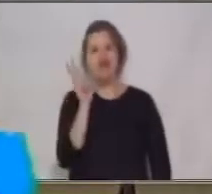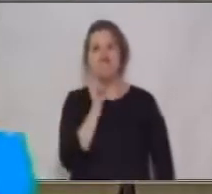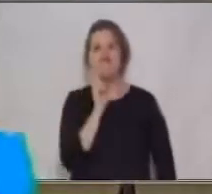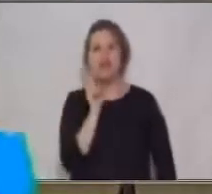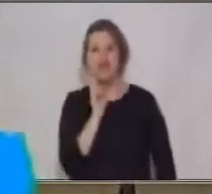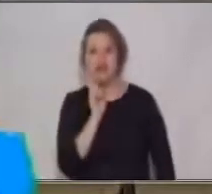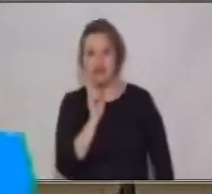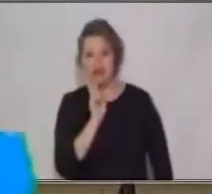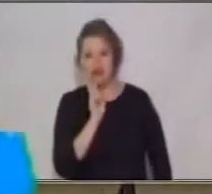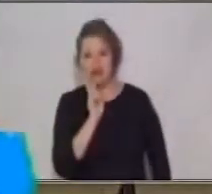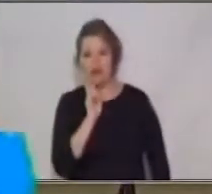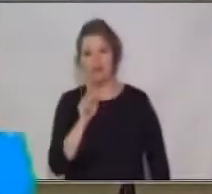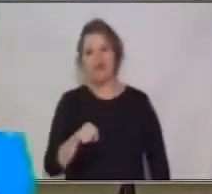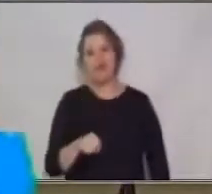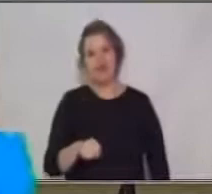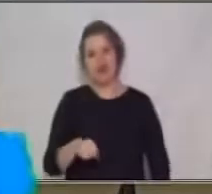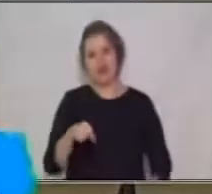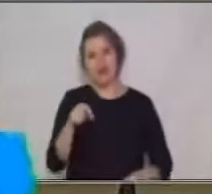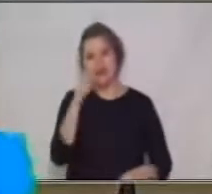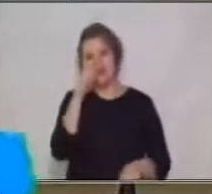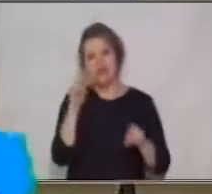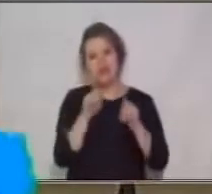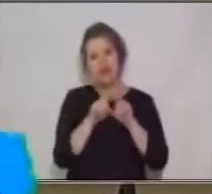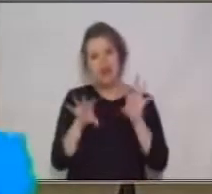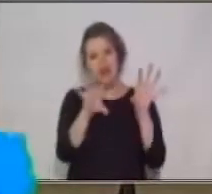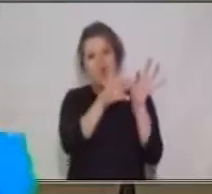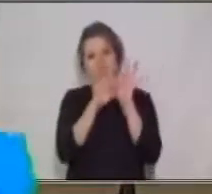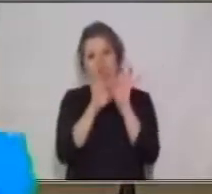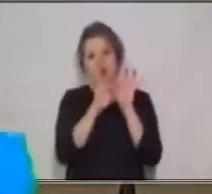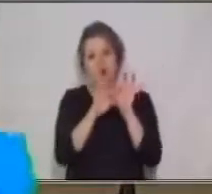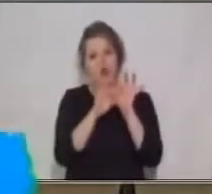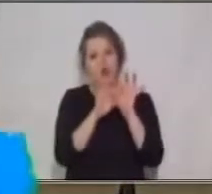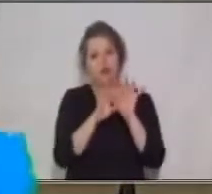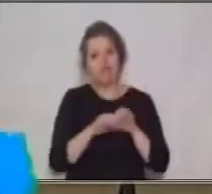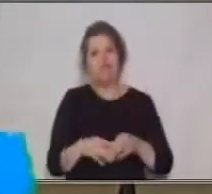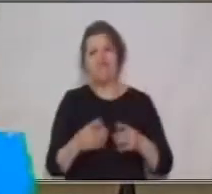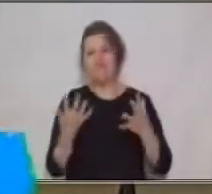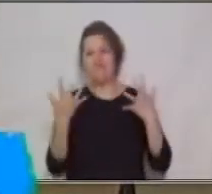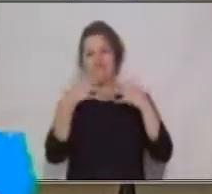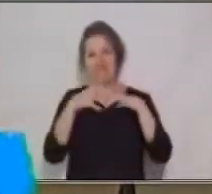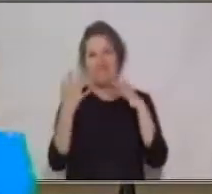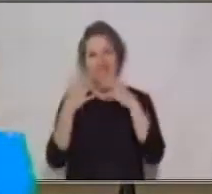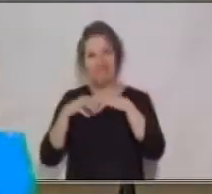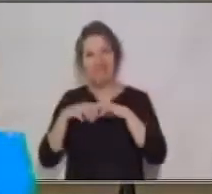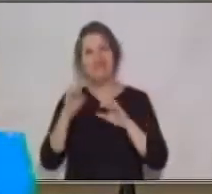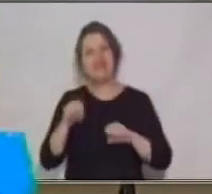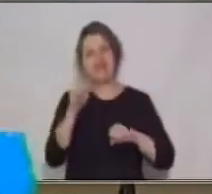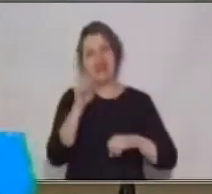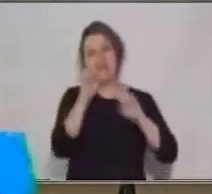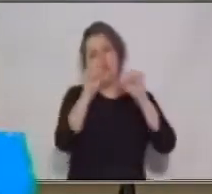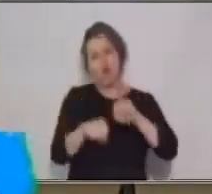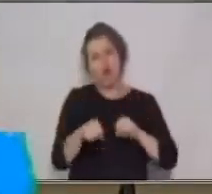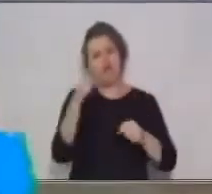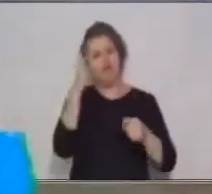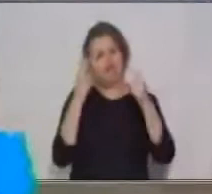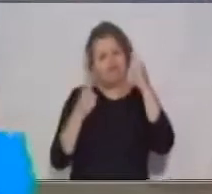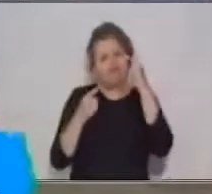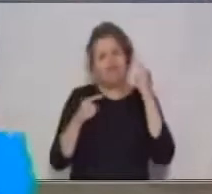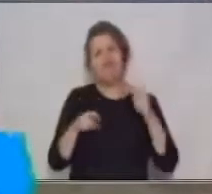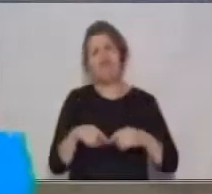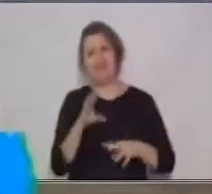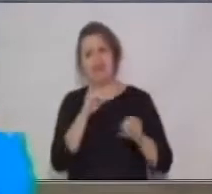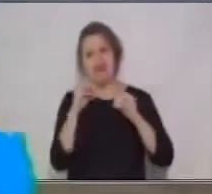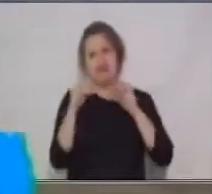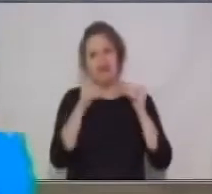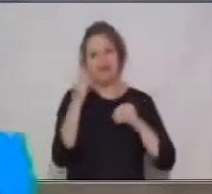Entonces, estaríamos viendo el verbo hoy y la conjunción y la interjección. Como podemos identificar, hemos estado hablando de la